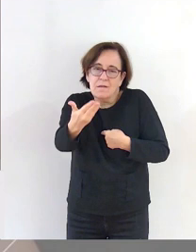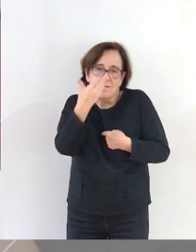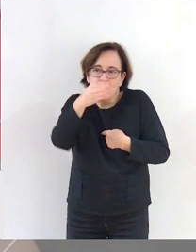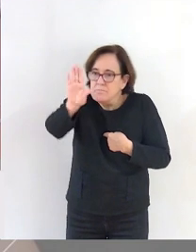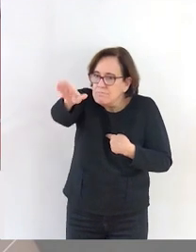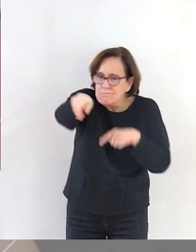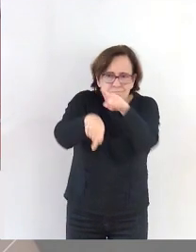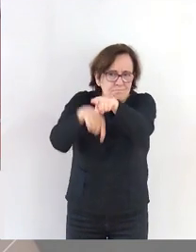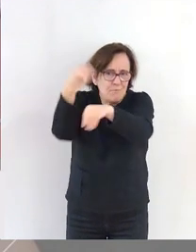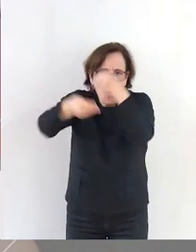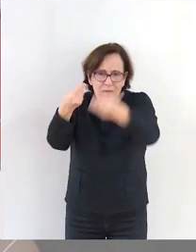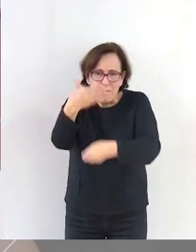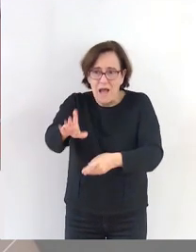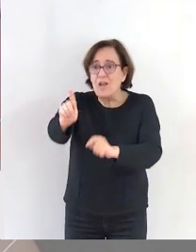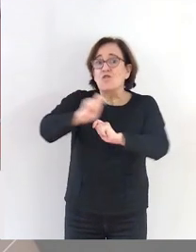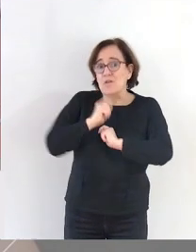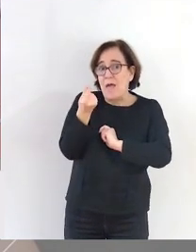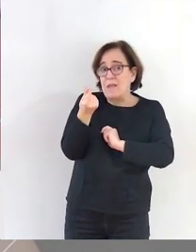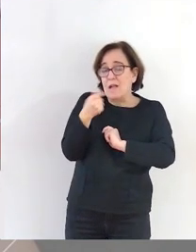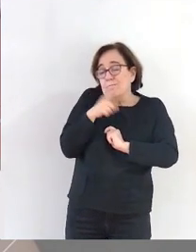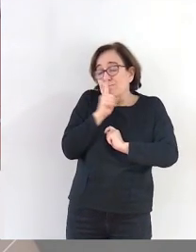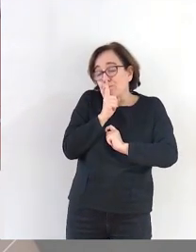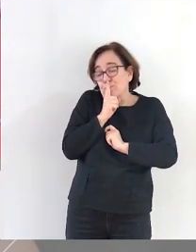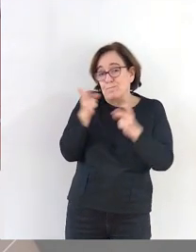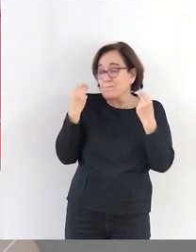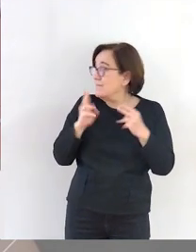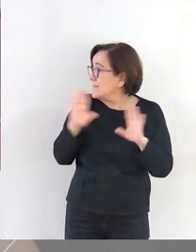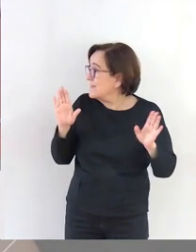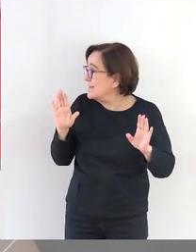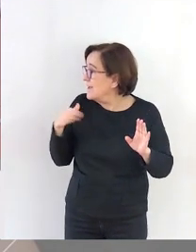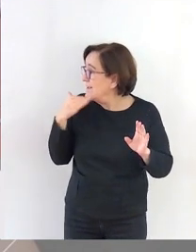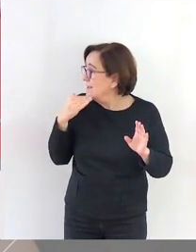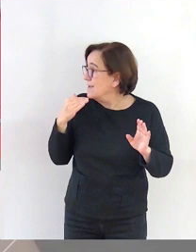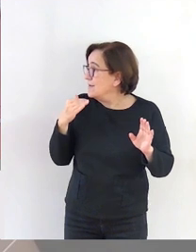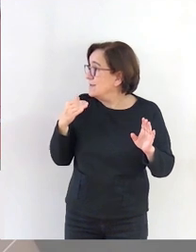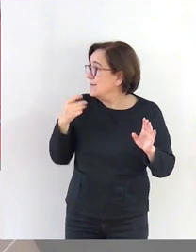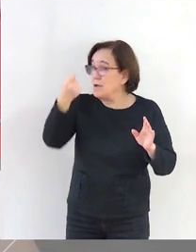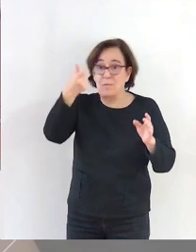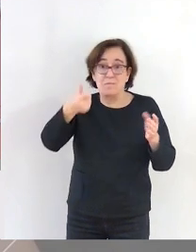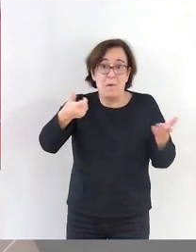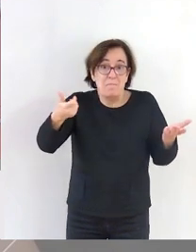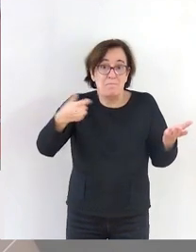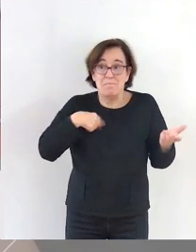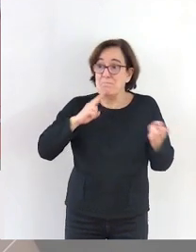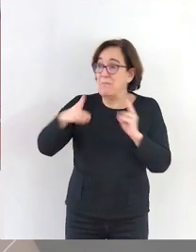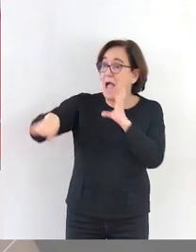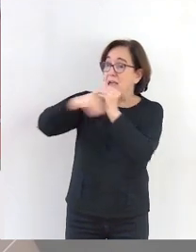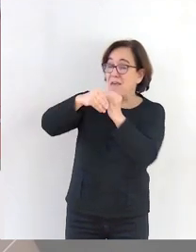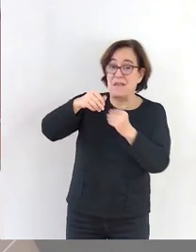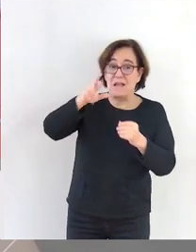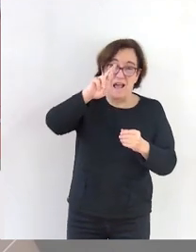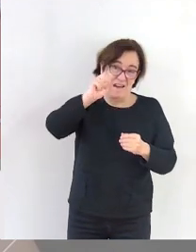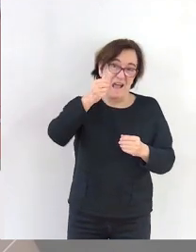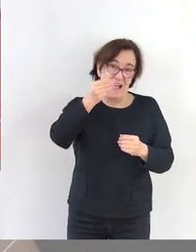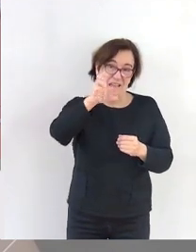países que nos dan el dinero claro Raquel quieres Añadir algo poco más que que Añadir No yo o